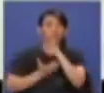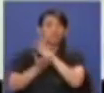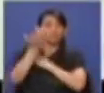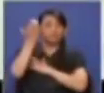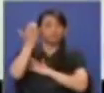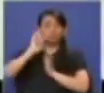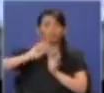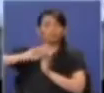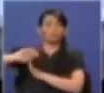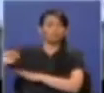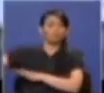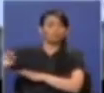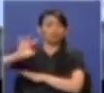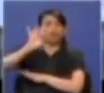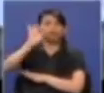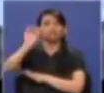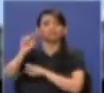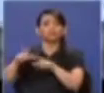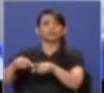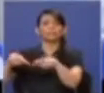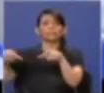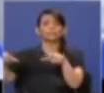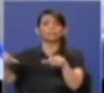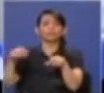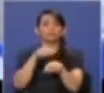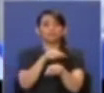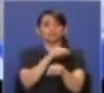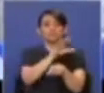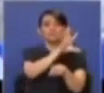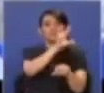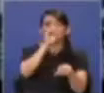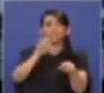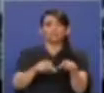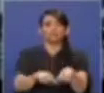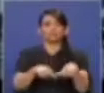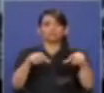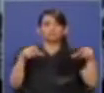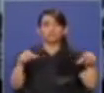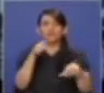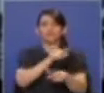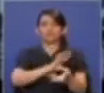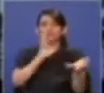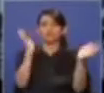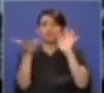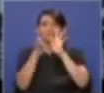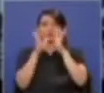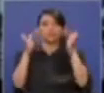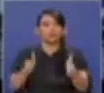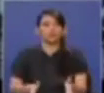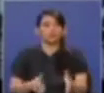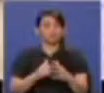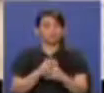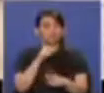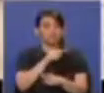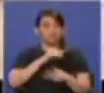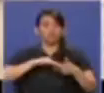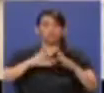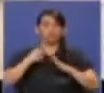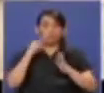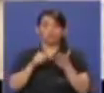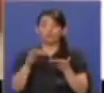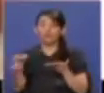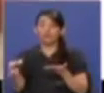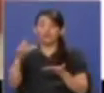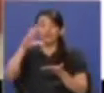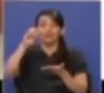recuerdo, 80 metros cuadrados. Esa es la revolución ciudadana. En la ruralidad de mi patria, en la comunidad del Aromo, por estar